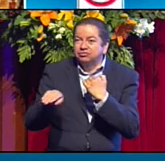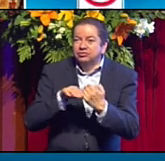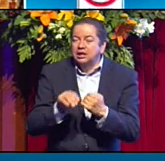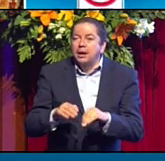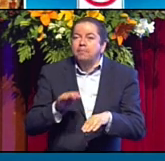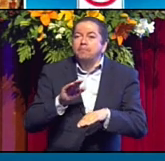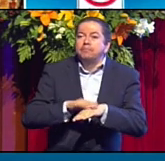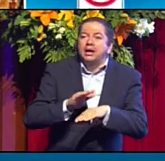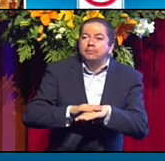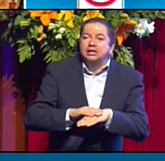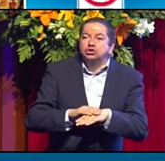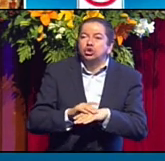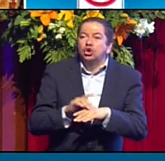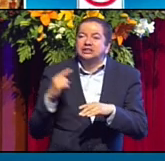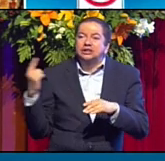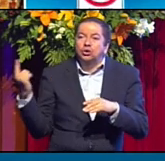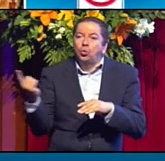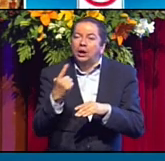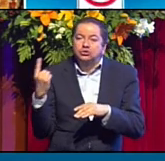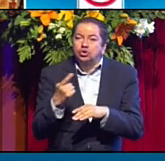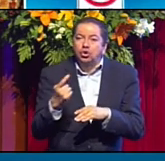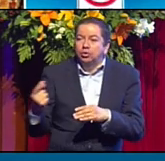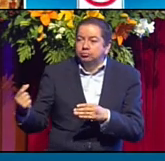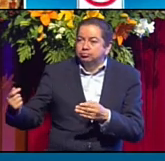permiso de circulación